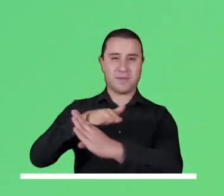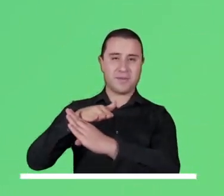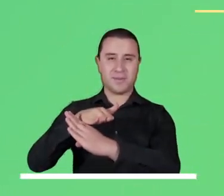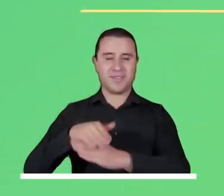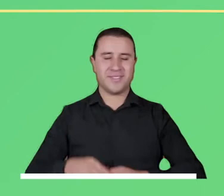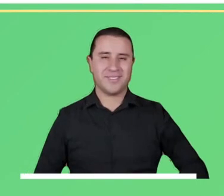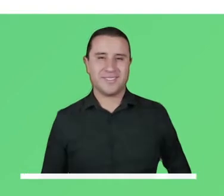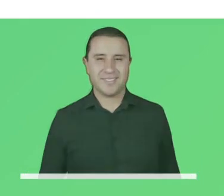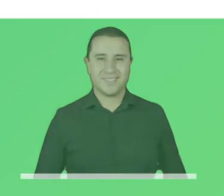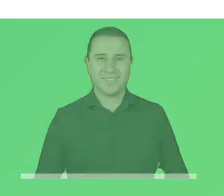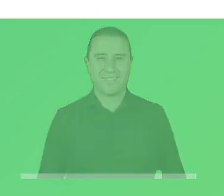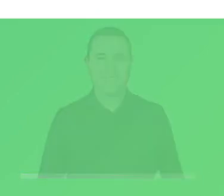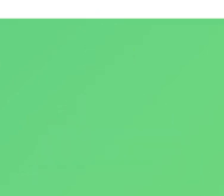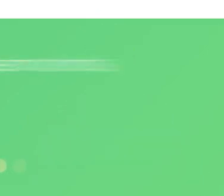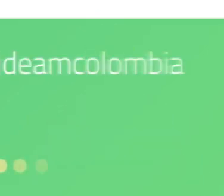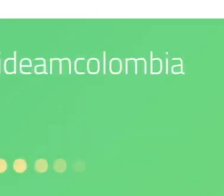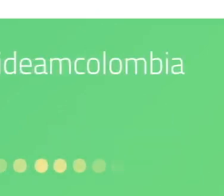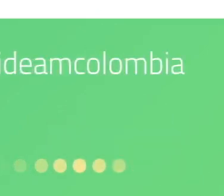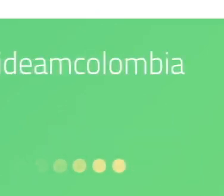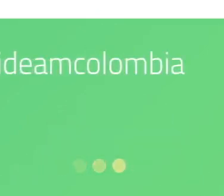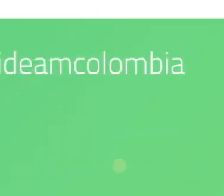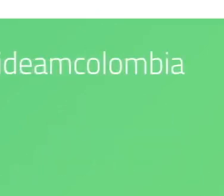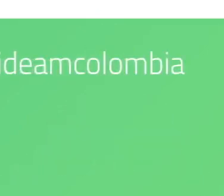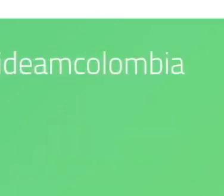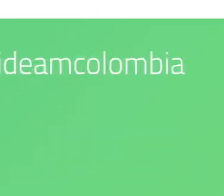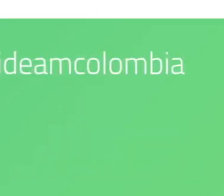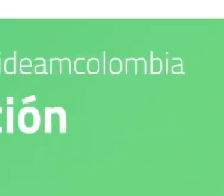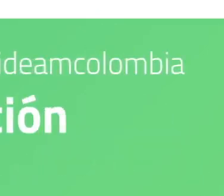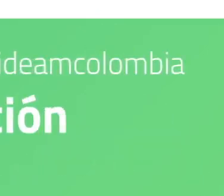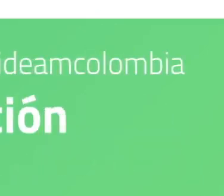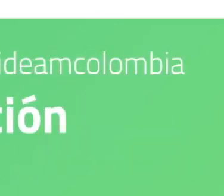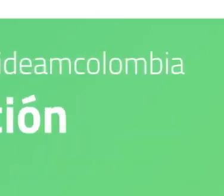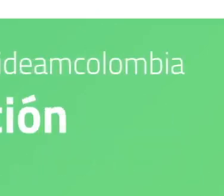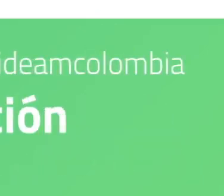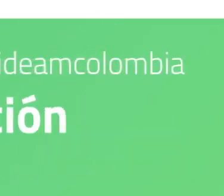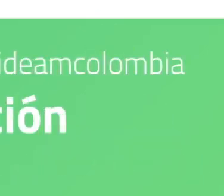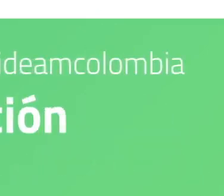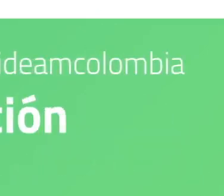Nuestro compromiso es con el medio ambiente. IDEAM es confianza y prevención.